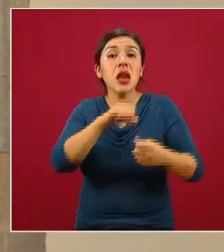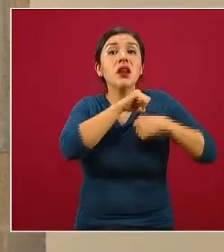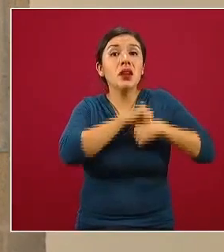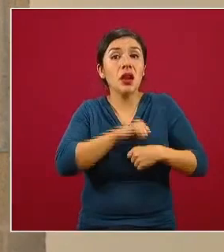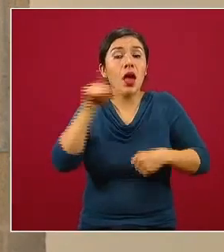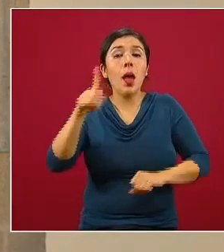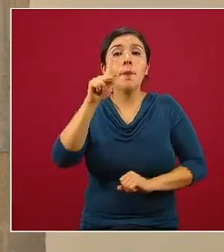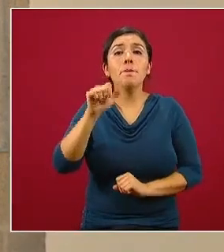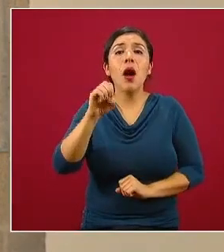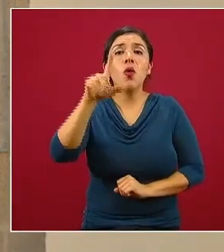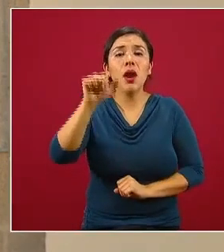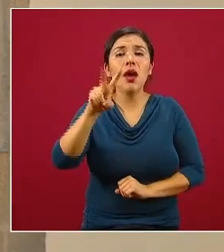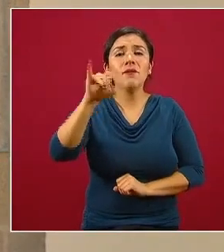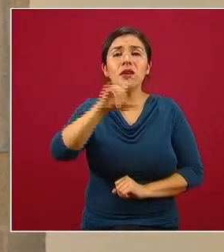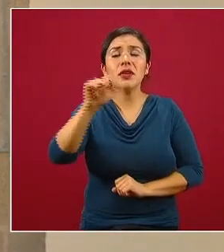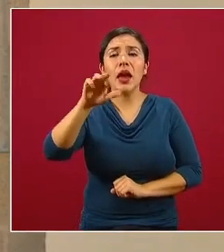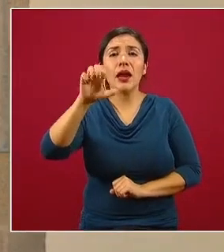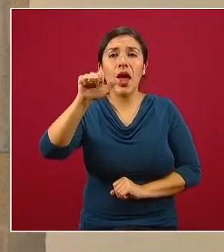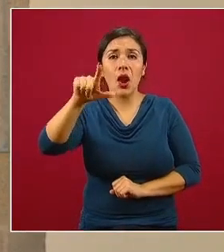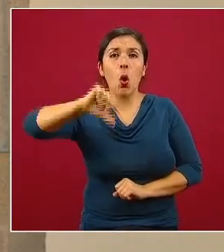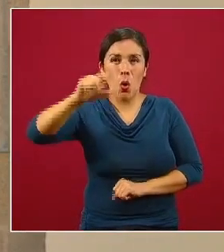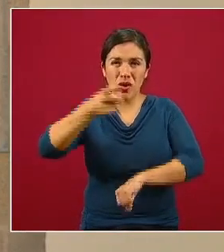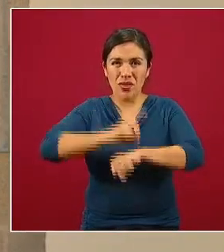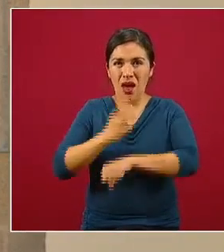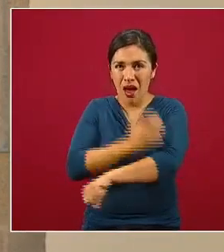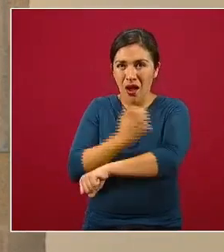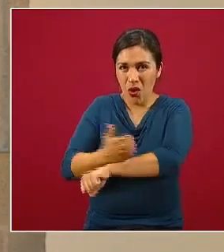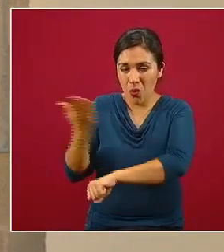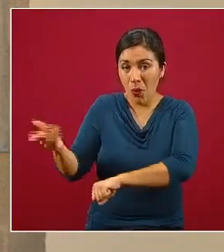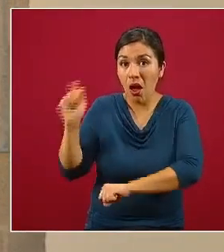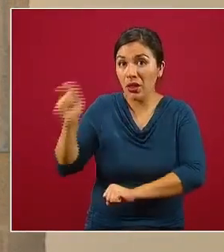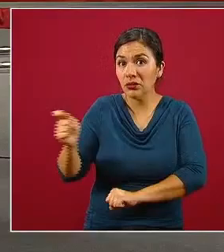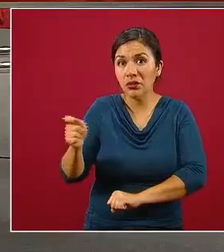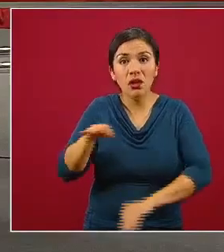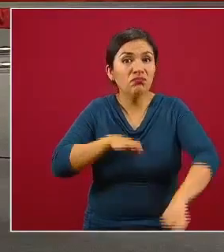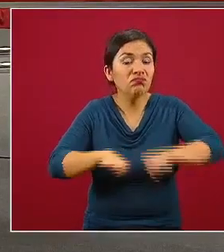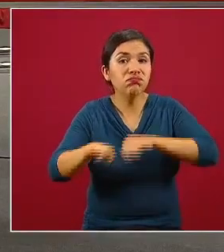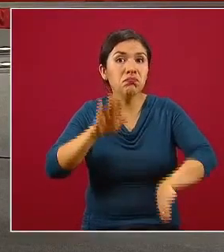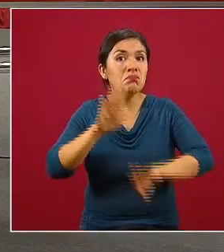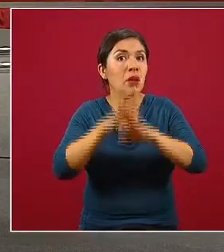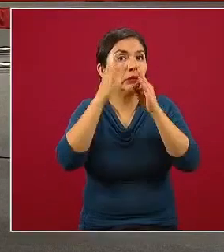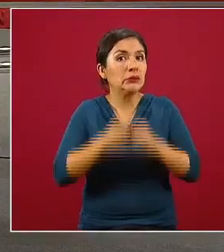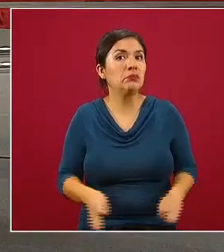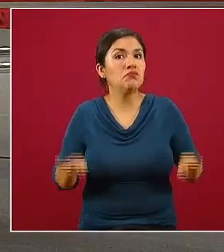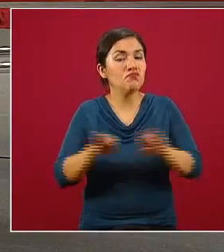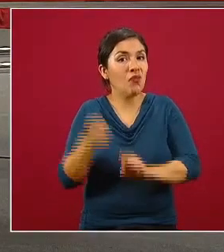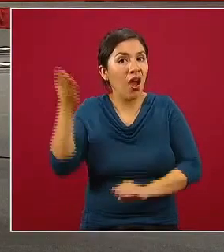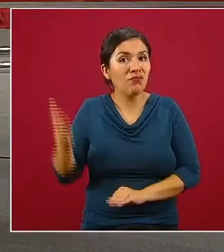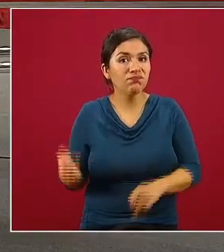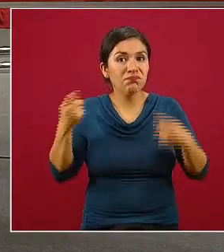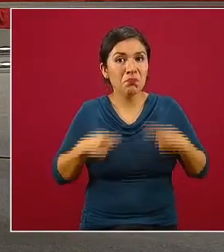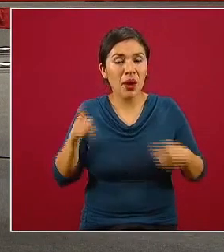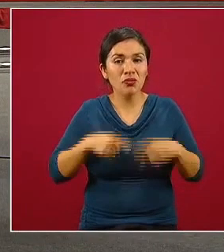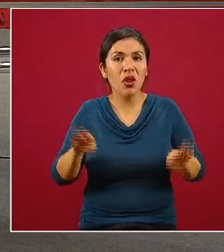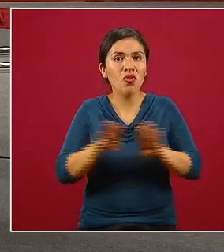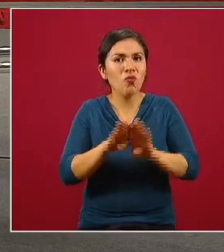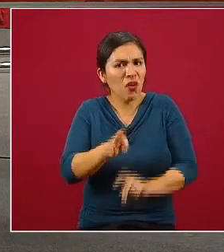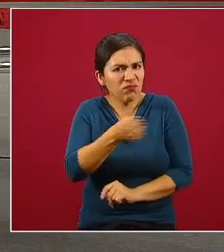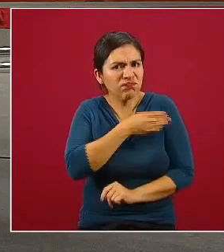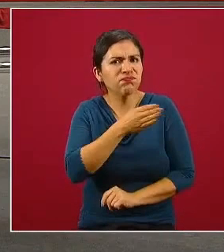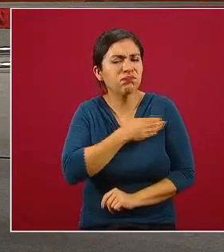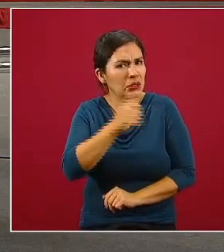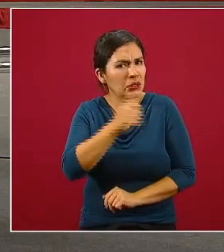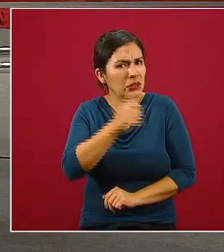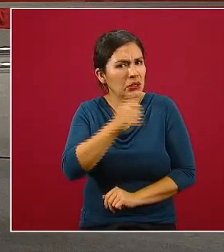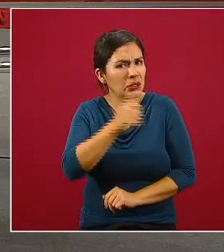justamente de Paola Villarreal, quien nos acompaña aquí y quien ha sido una colaboradora fundamental, que de manera generosa ha